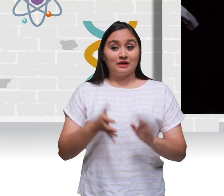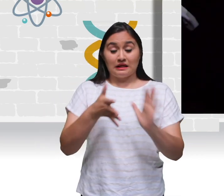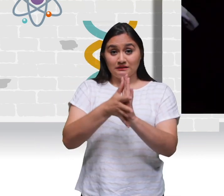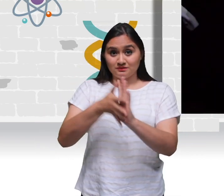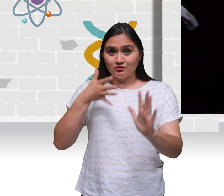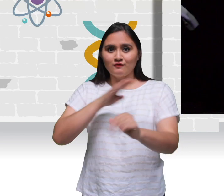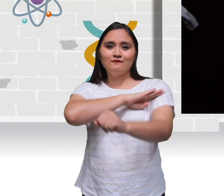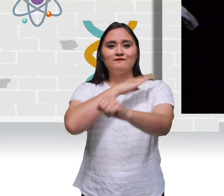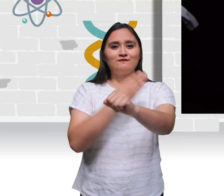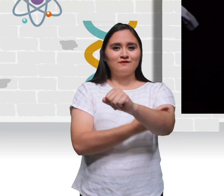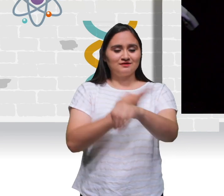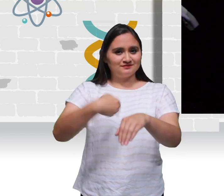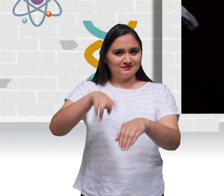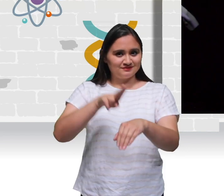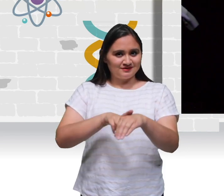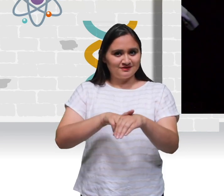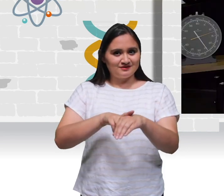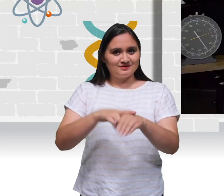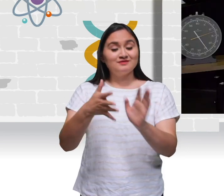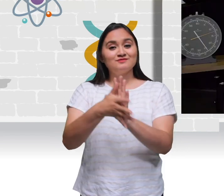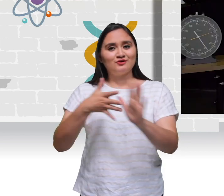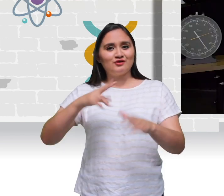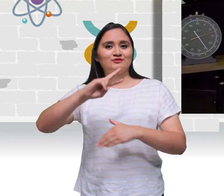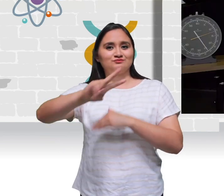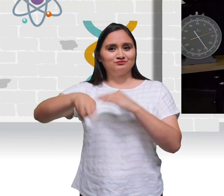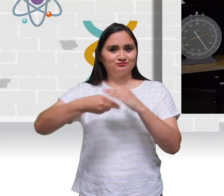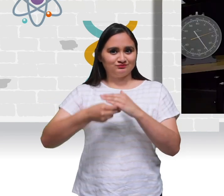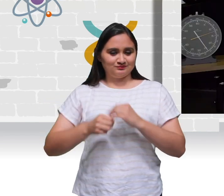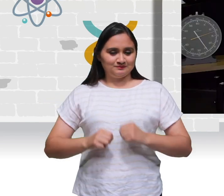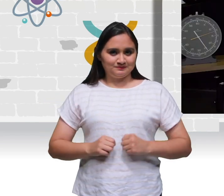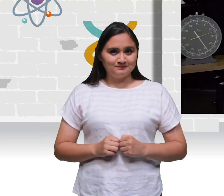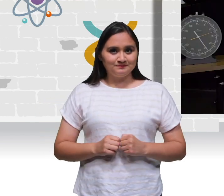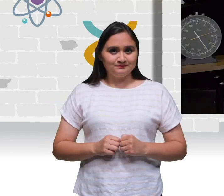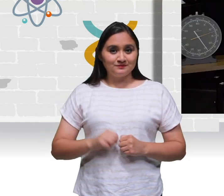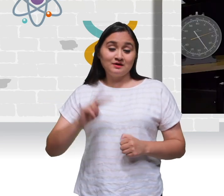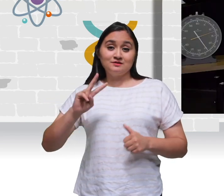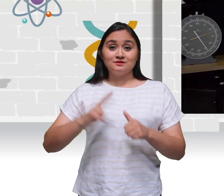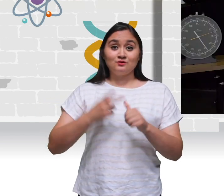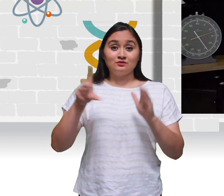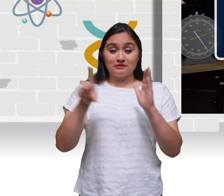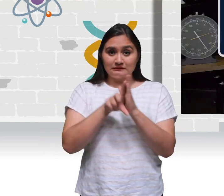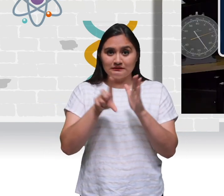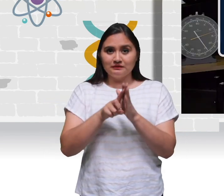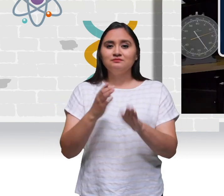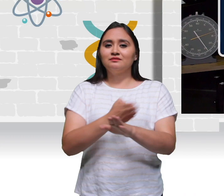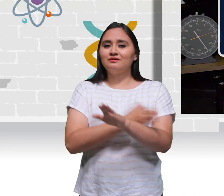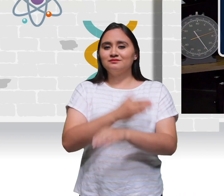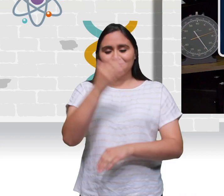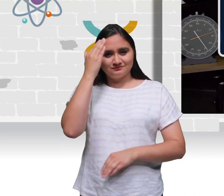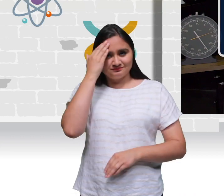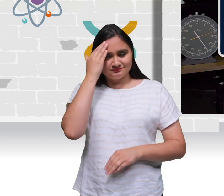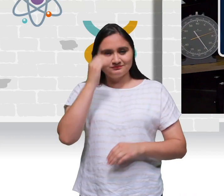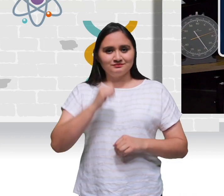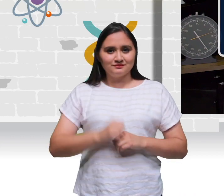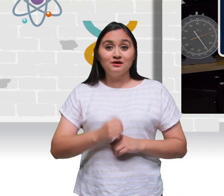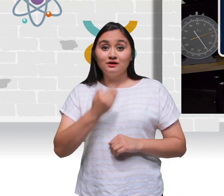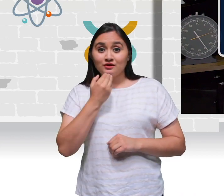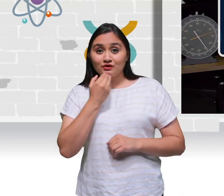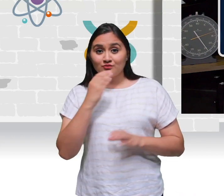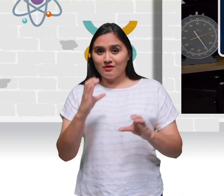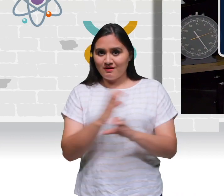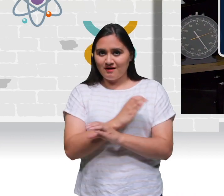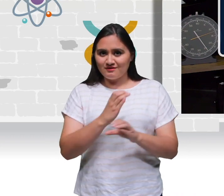aceleración, fuerza neta y velocidad. Para entender la clave de la segunda ley de Newton debemos saber que la aceleración